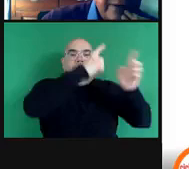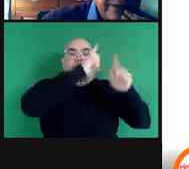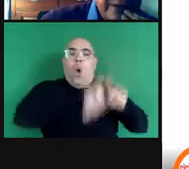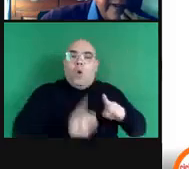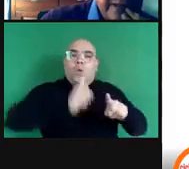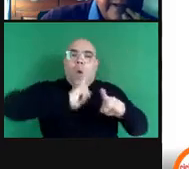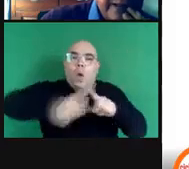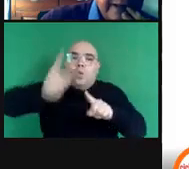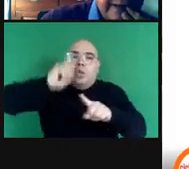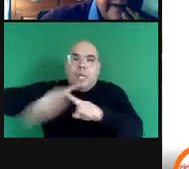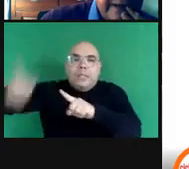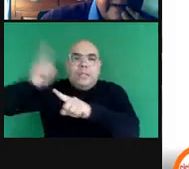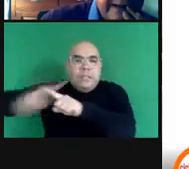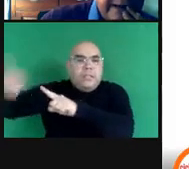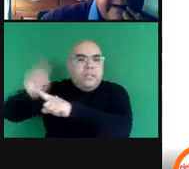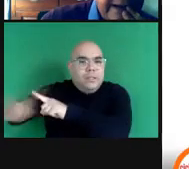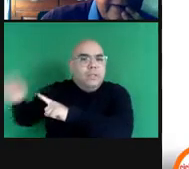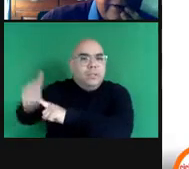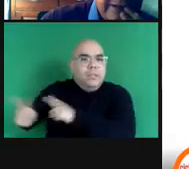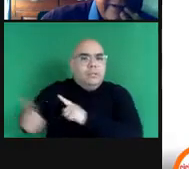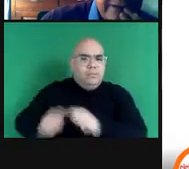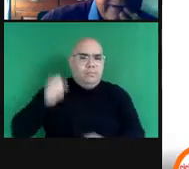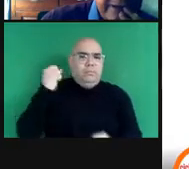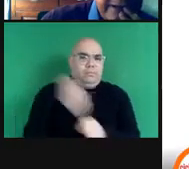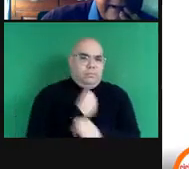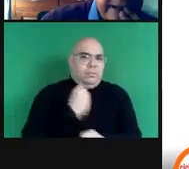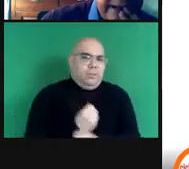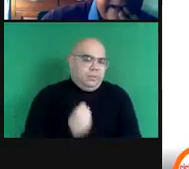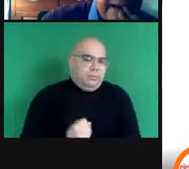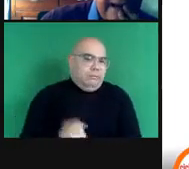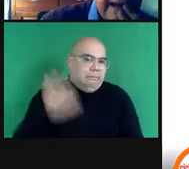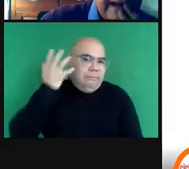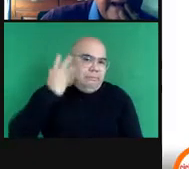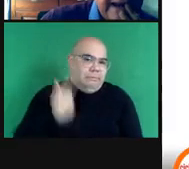diario de evaluación y de